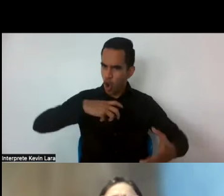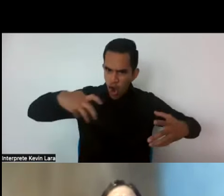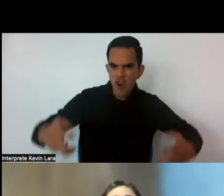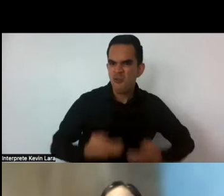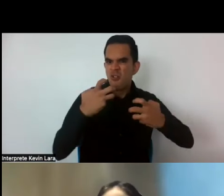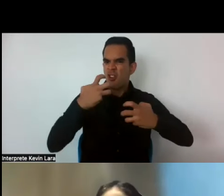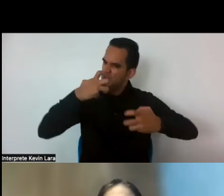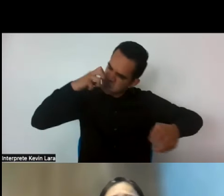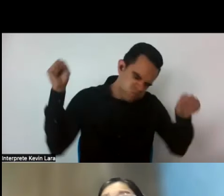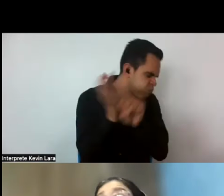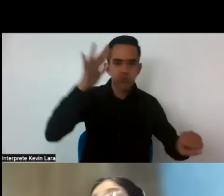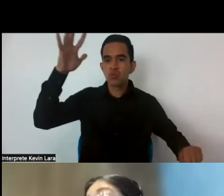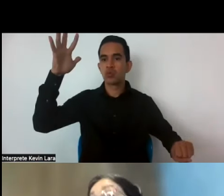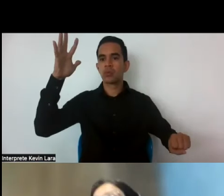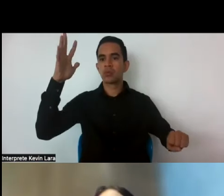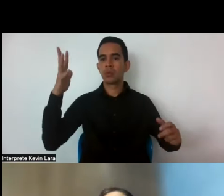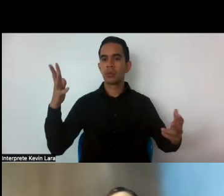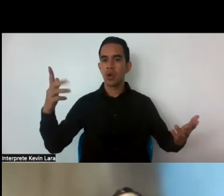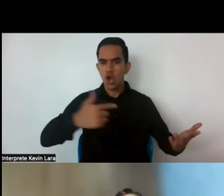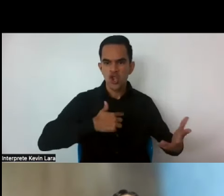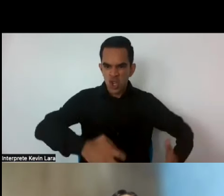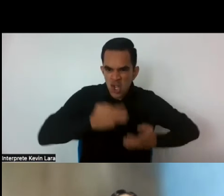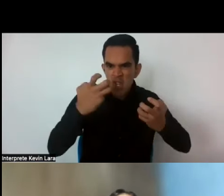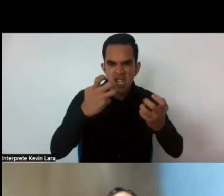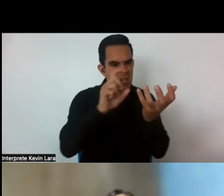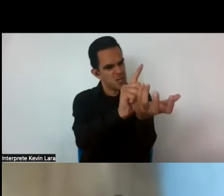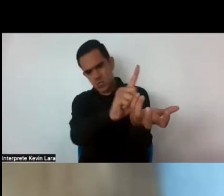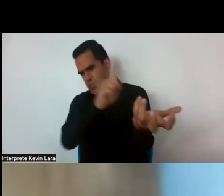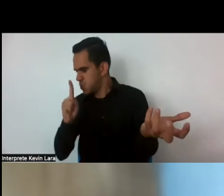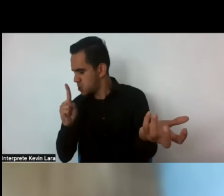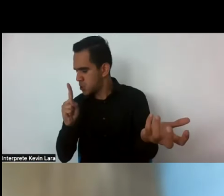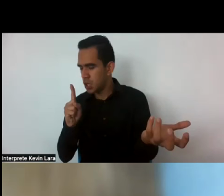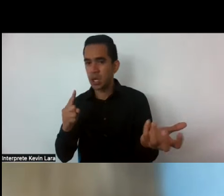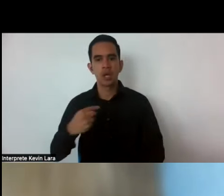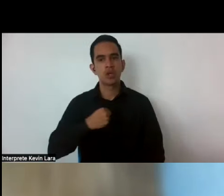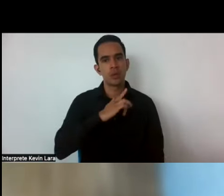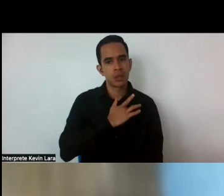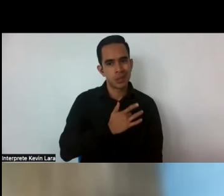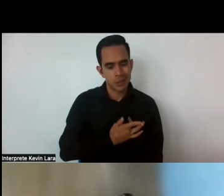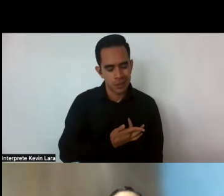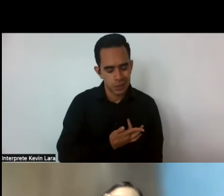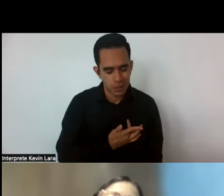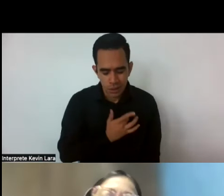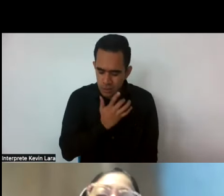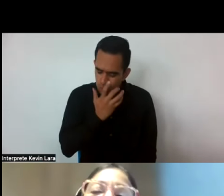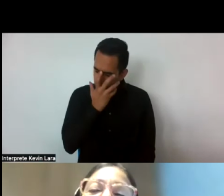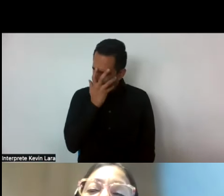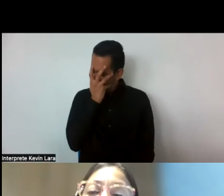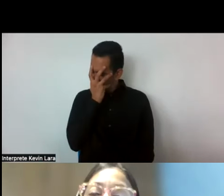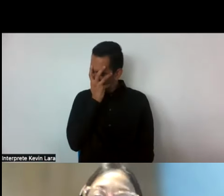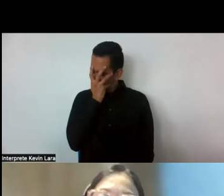explota. Yo estoy brava y me aíslo. Yo estoy triste y me retraigo. Pero ¿y cuántas veces